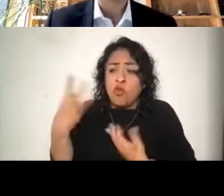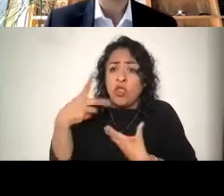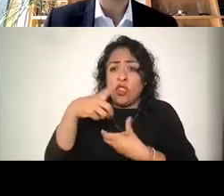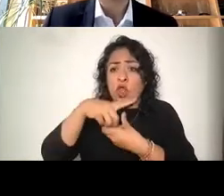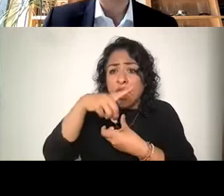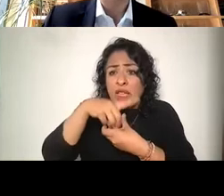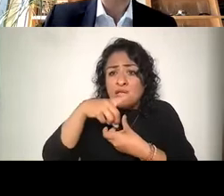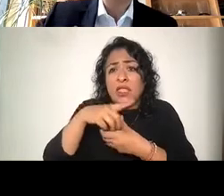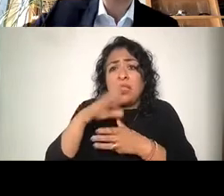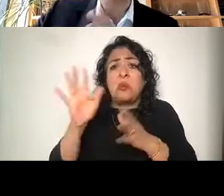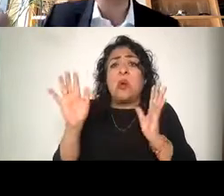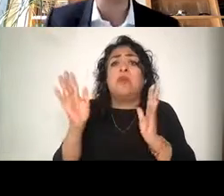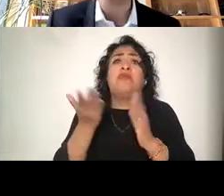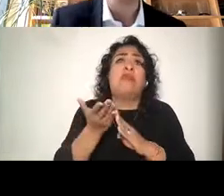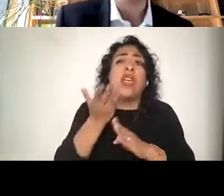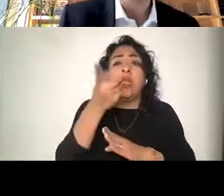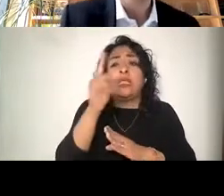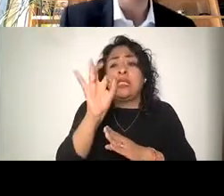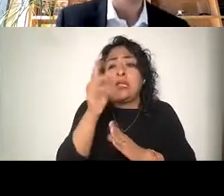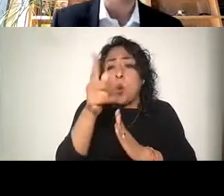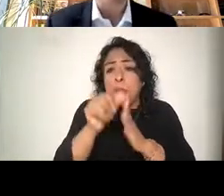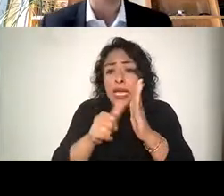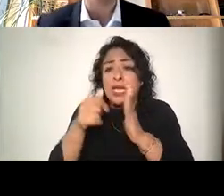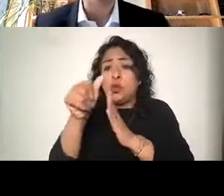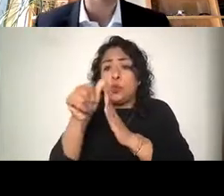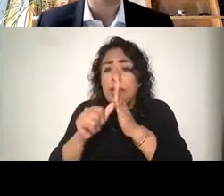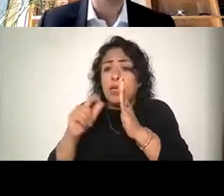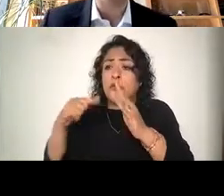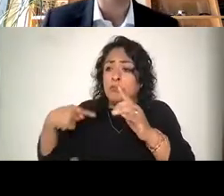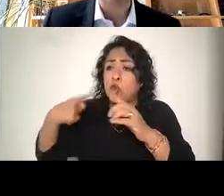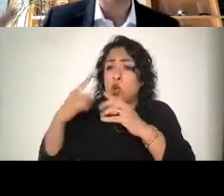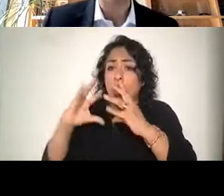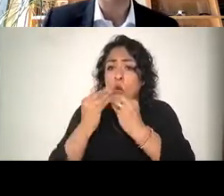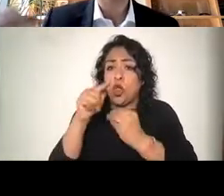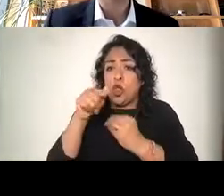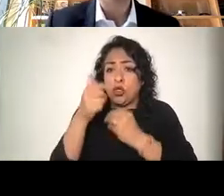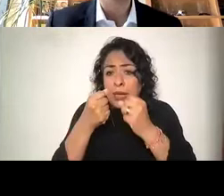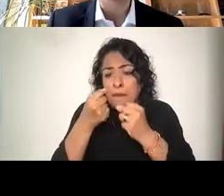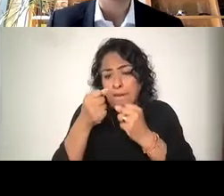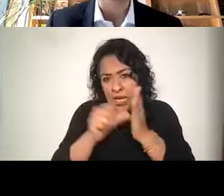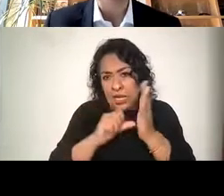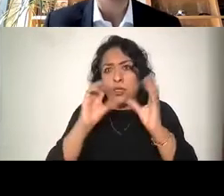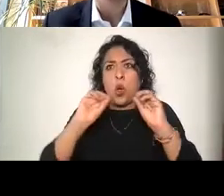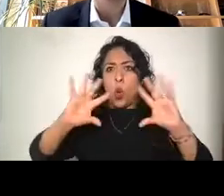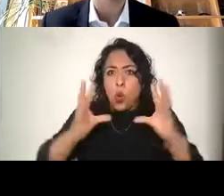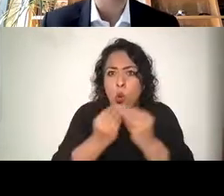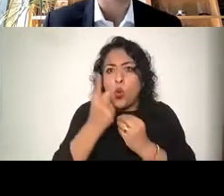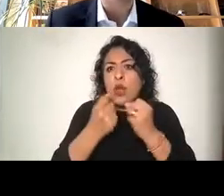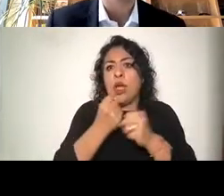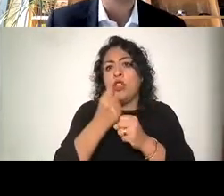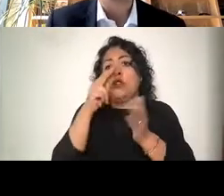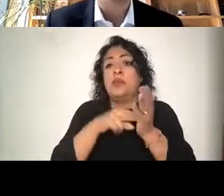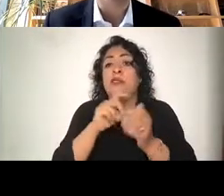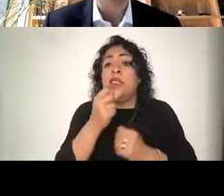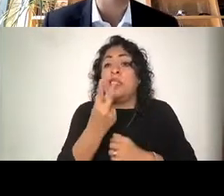el donativo que hacían quizá mensualmente durante todo el año o hacían una vez al año durante el 2022 y ya